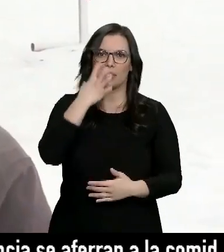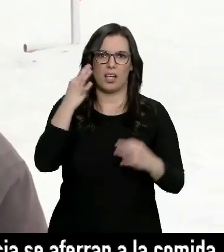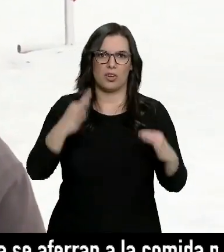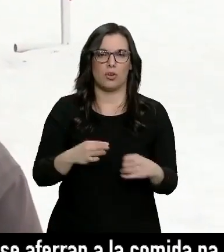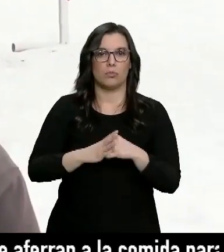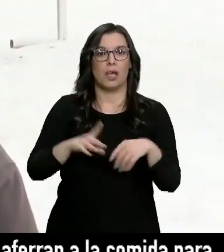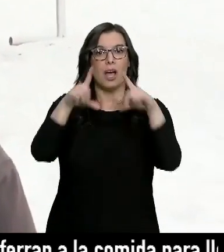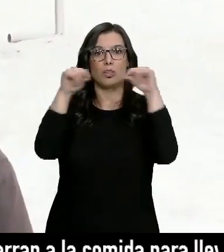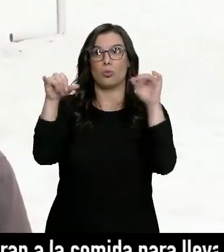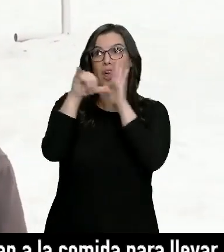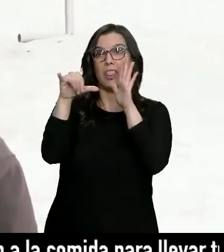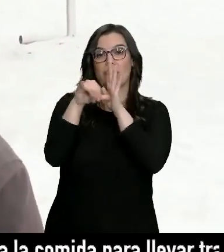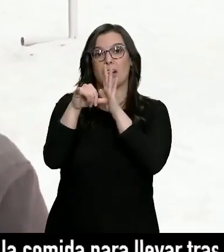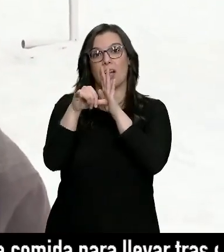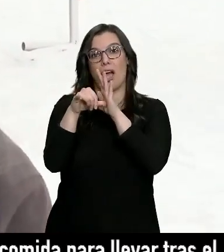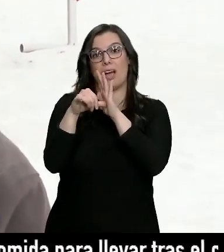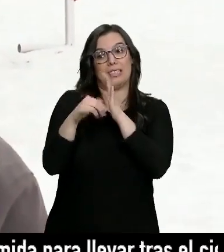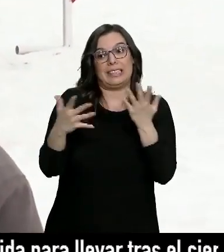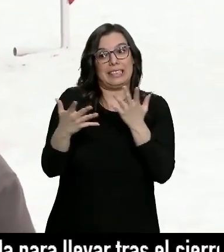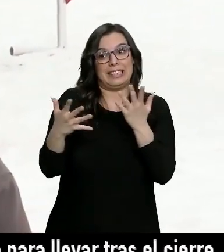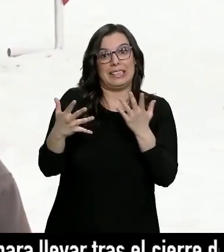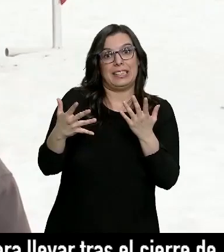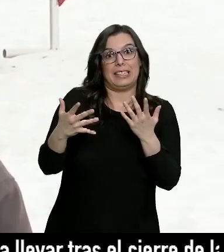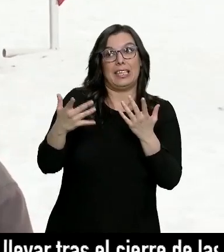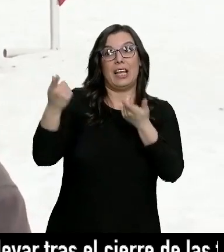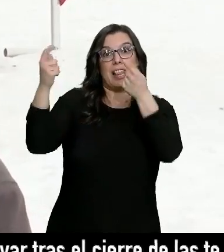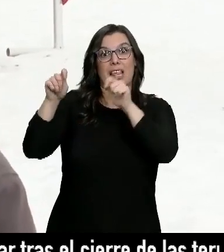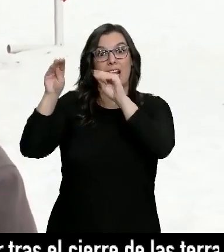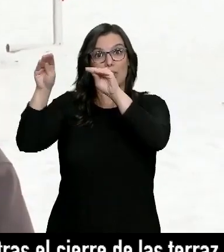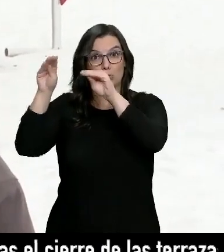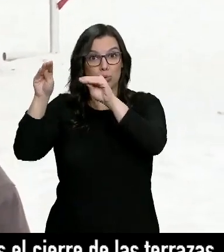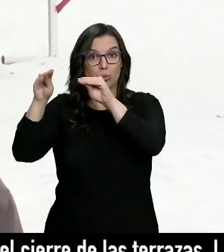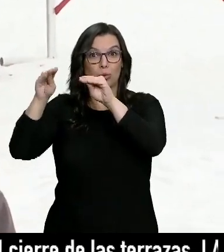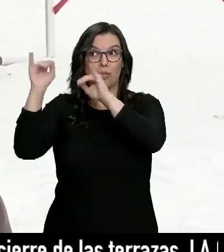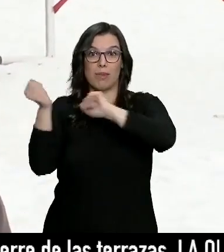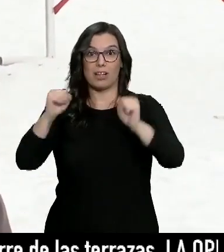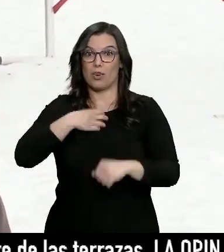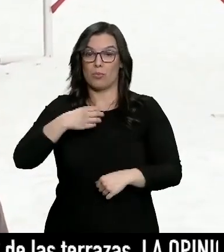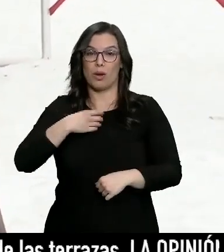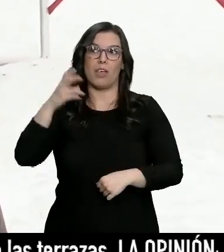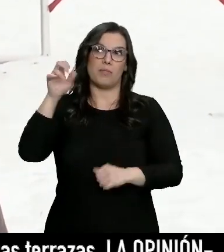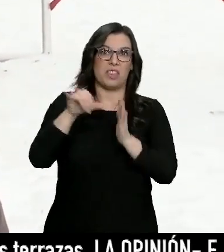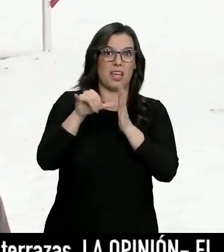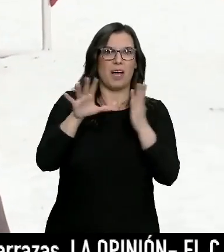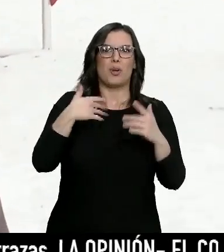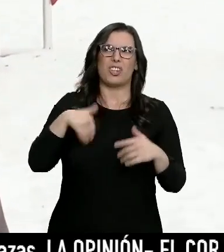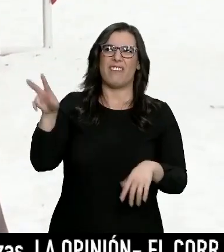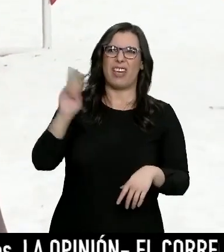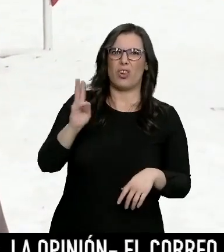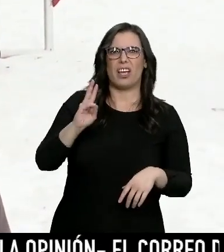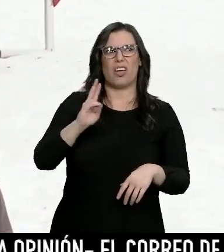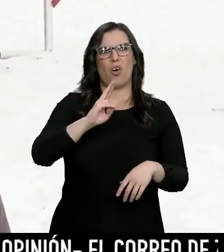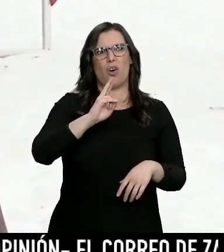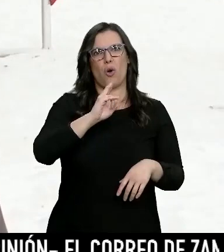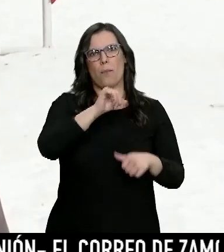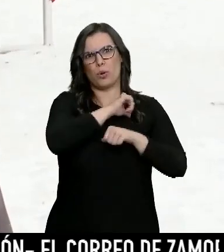Los de Asturias que les queda cerca, pues es que queda muy a mano ahí y tal. Y como están cerradas las de Asturias, la de ahí al lado, pero ya de Valladolid y de otros sitios y de Portugal ya me parece más